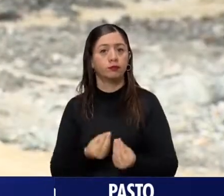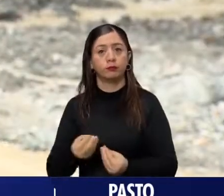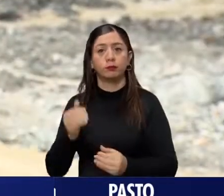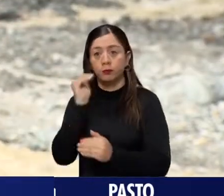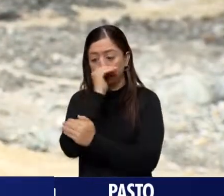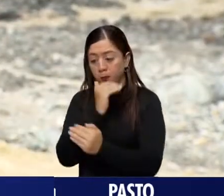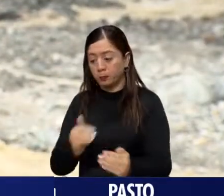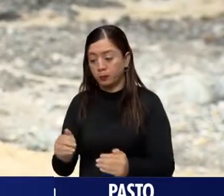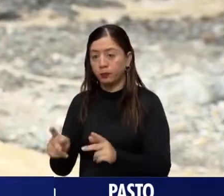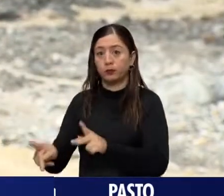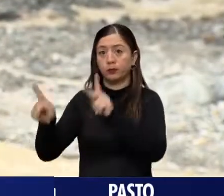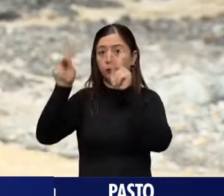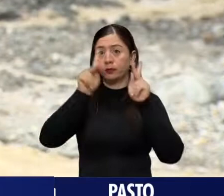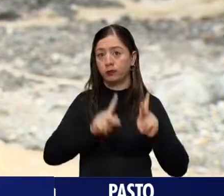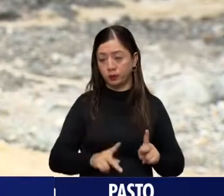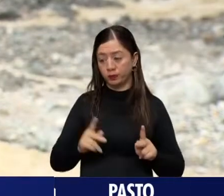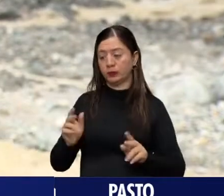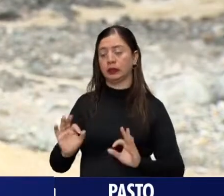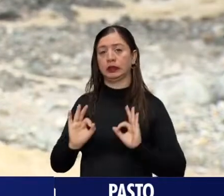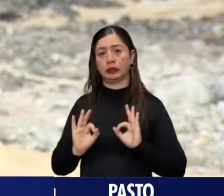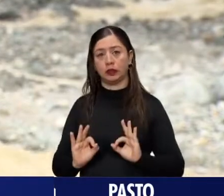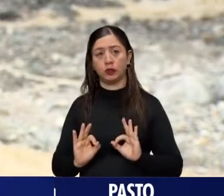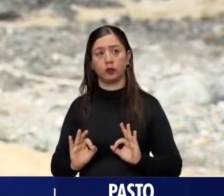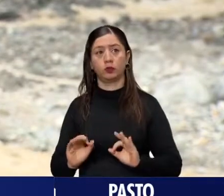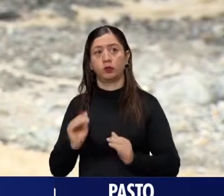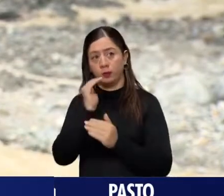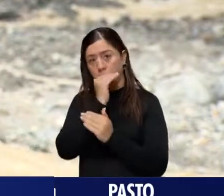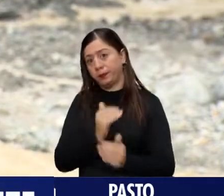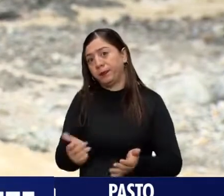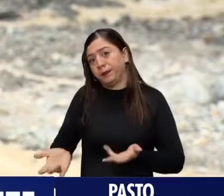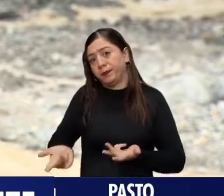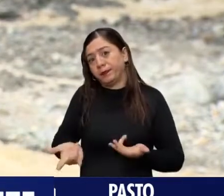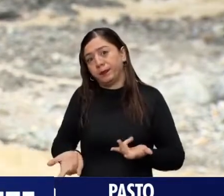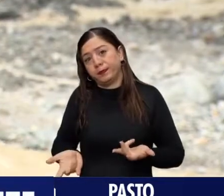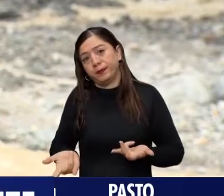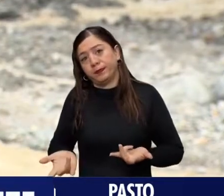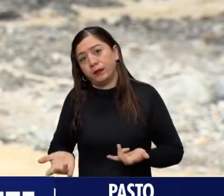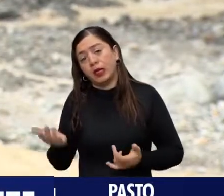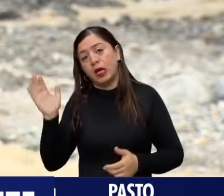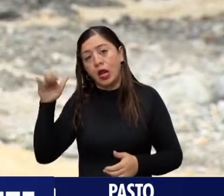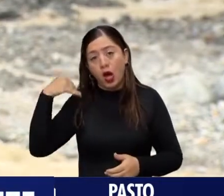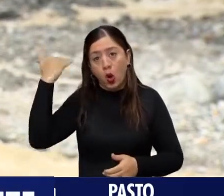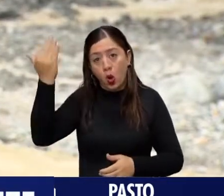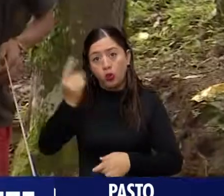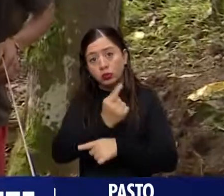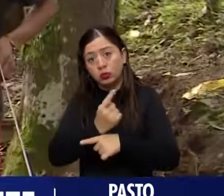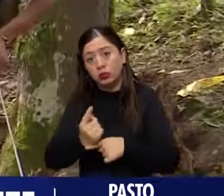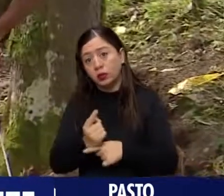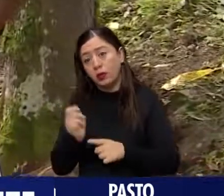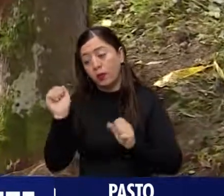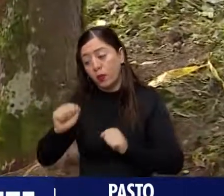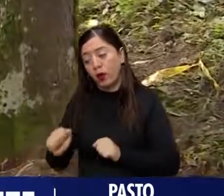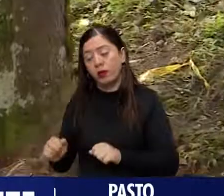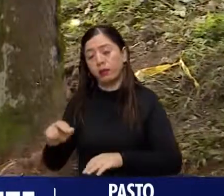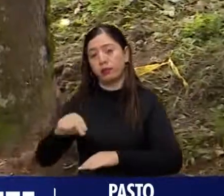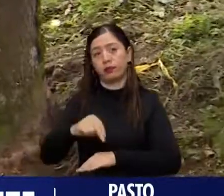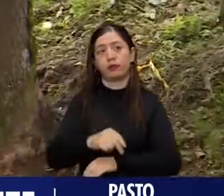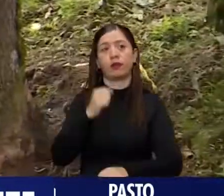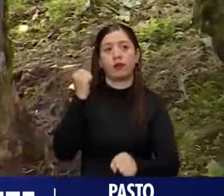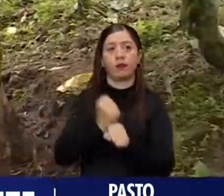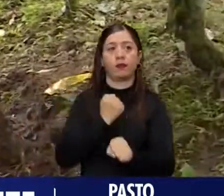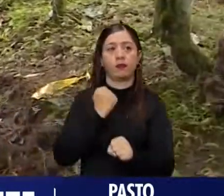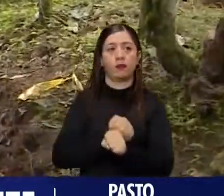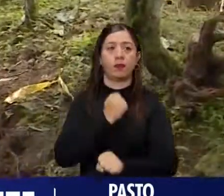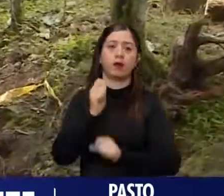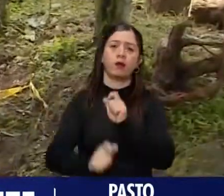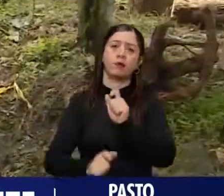niños pasen, porque es una problemática. Entonces estamos ahí esperando a ver si dentro de 8 días, a ver si pasa. Los trabajadores del